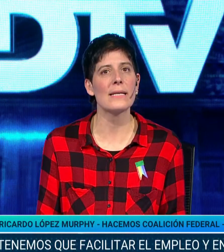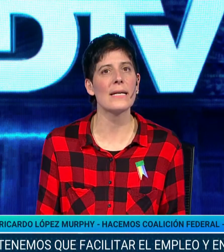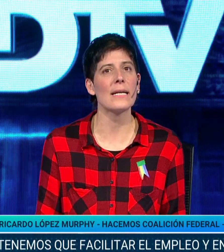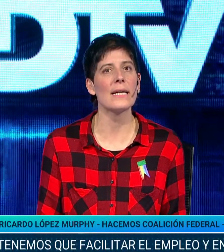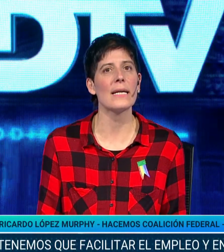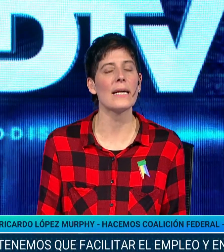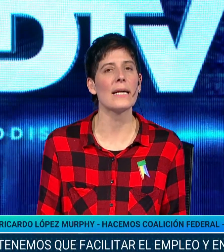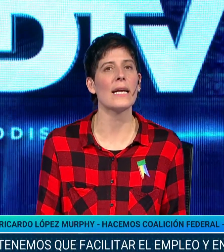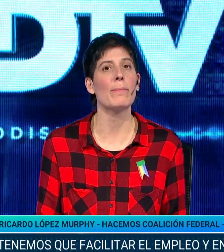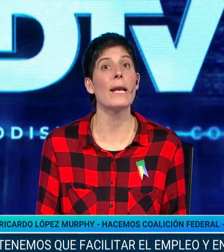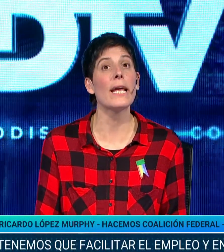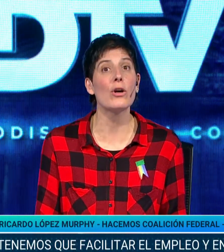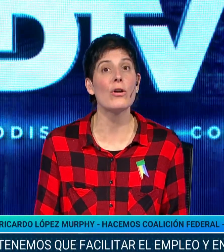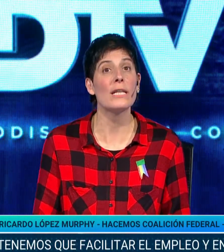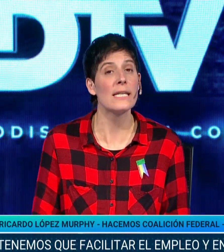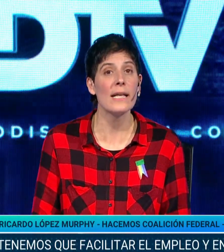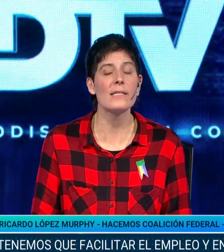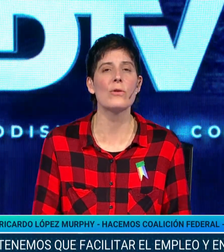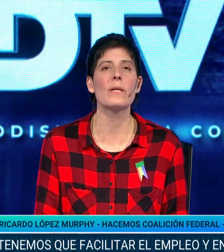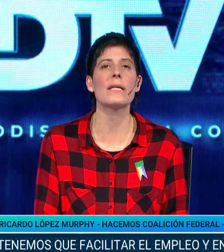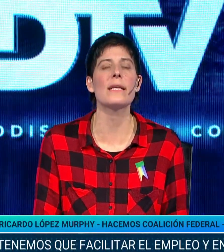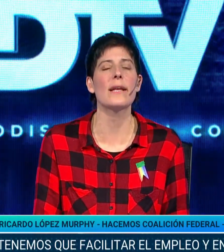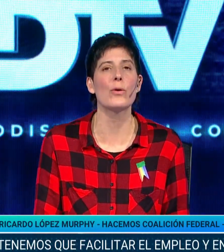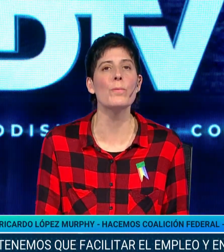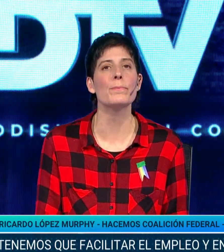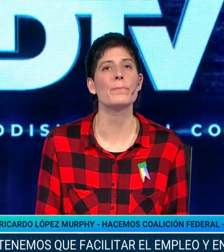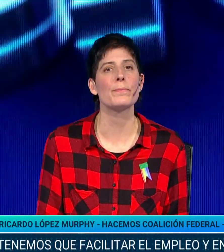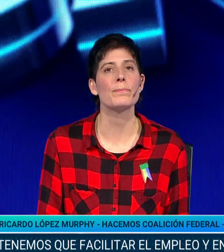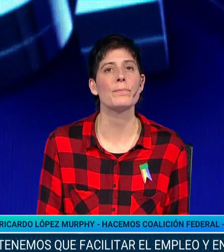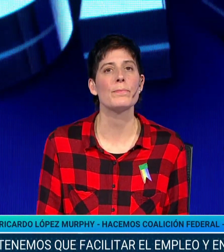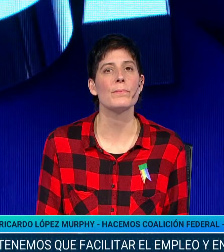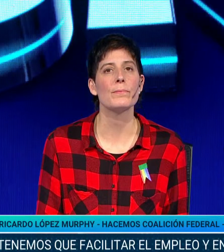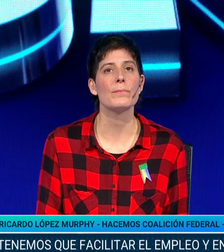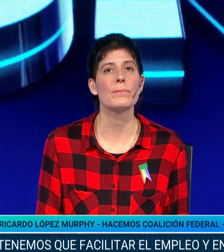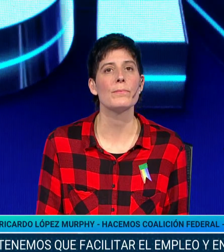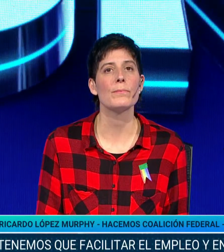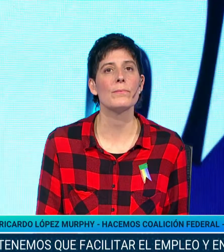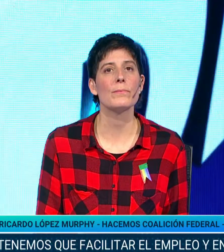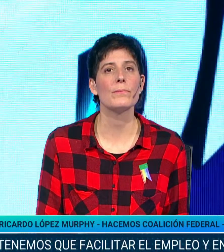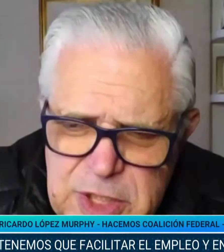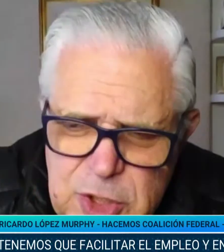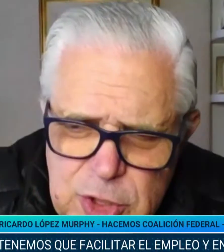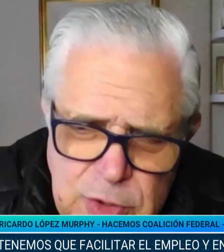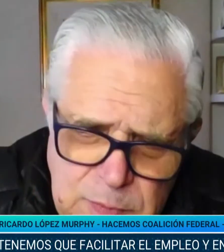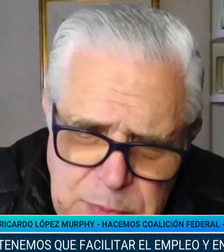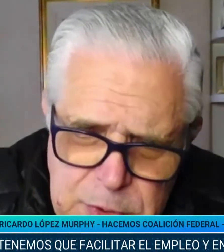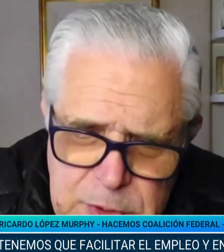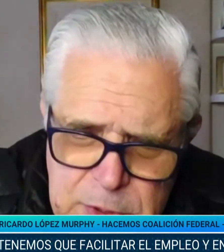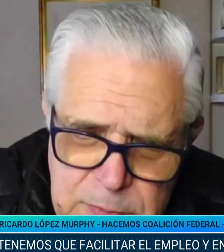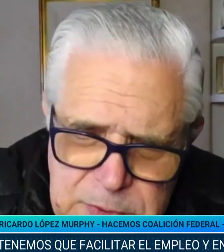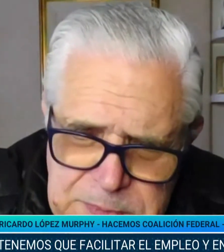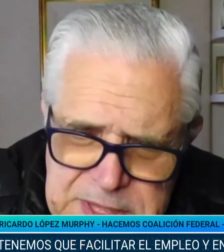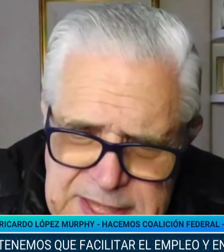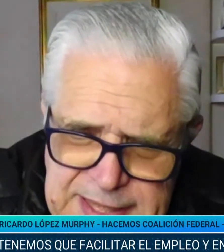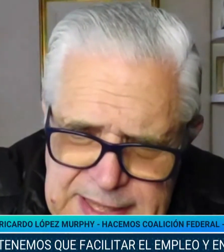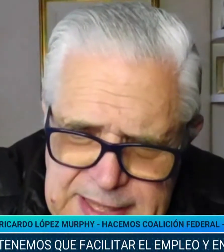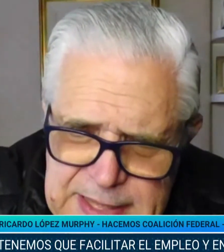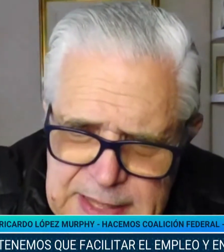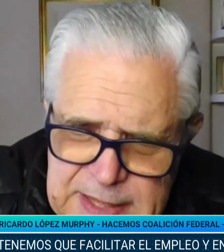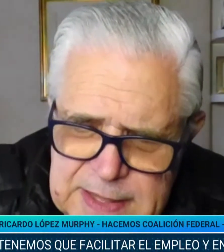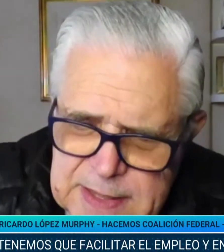para avanzar en que el Pleno decida sobre ese DNU? Yo creo que no, me